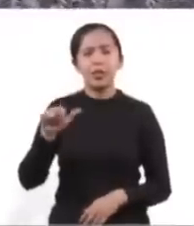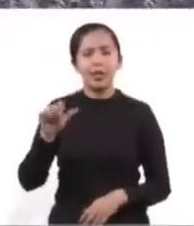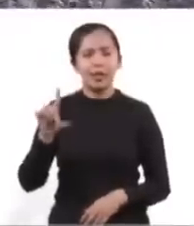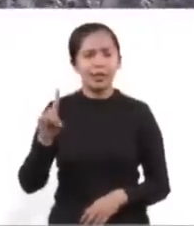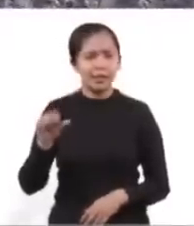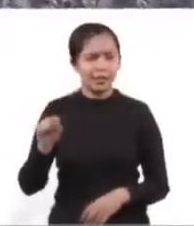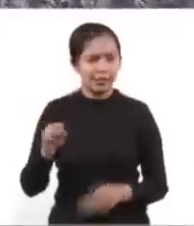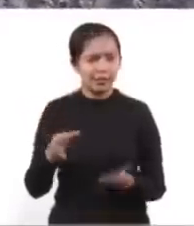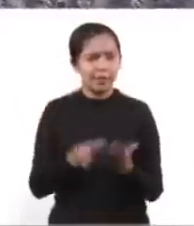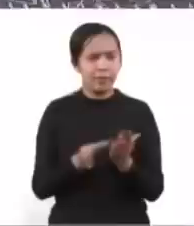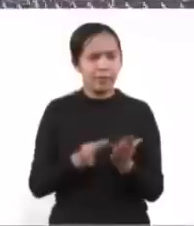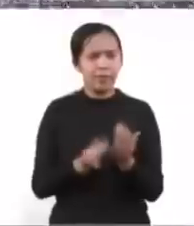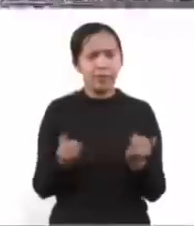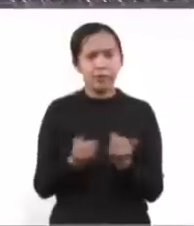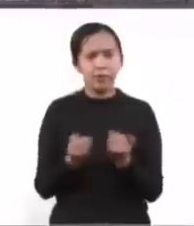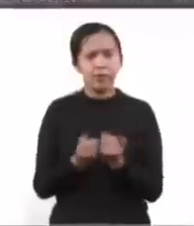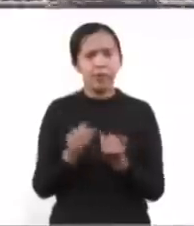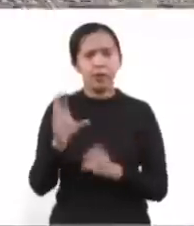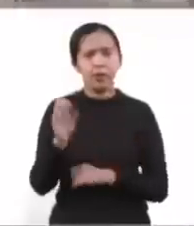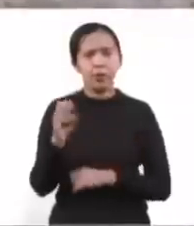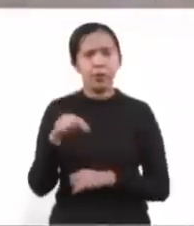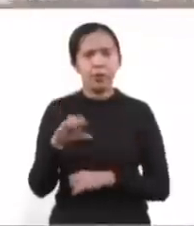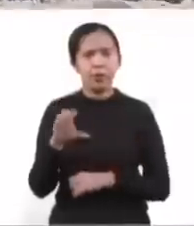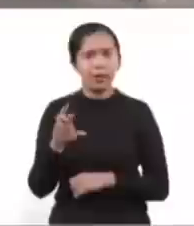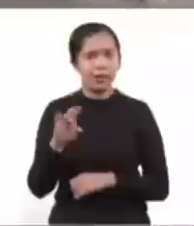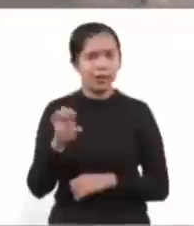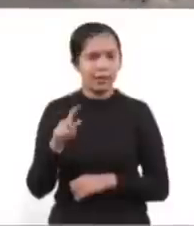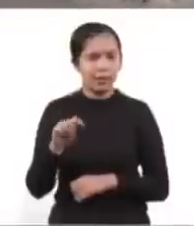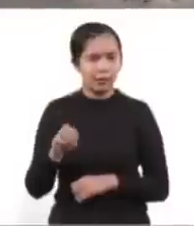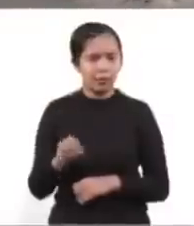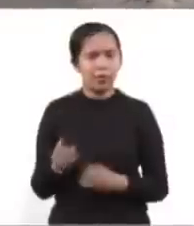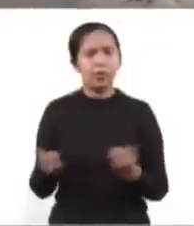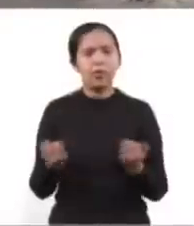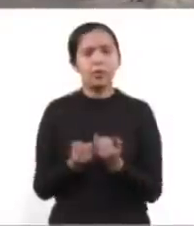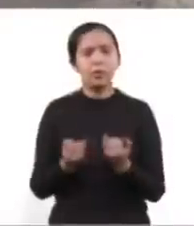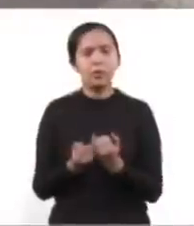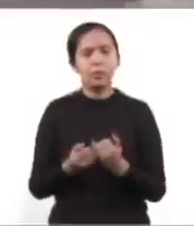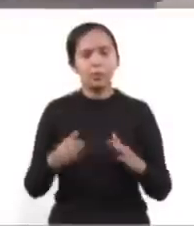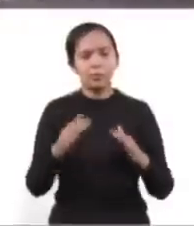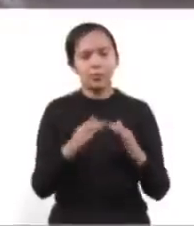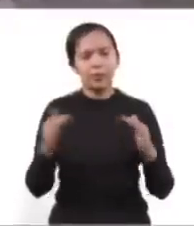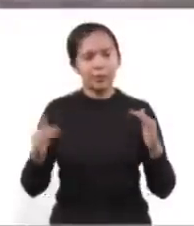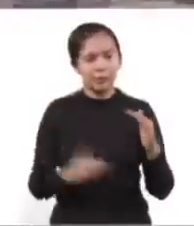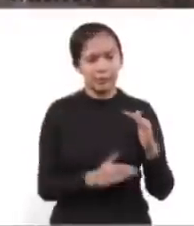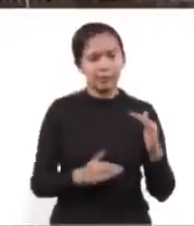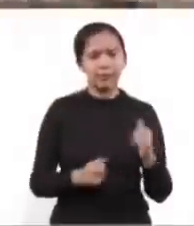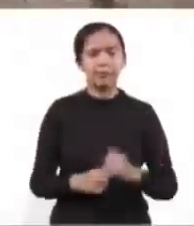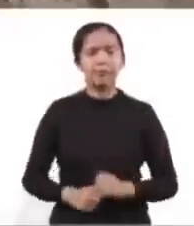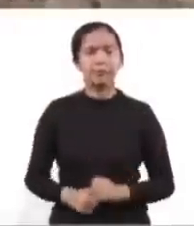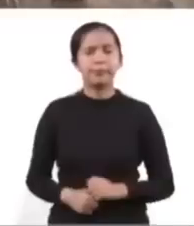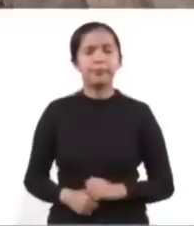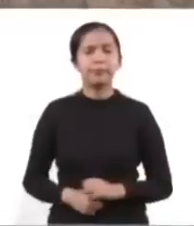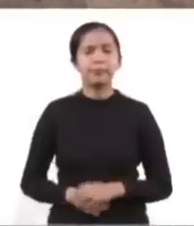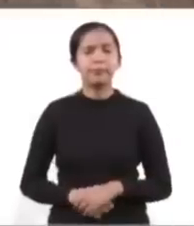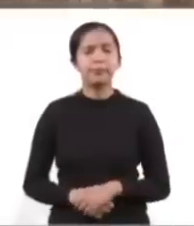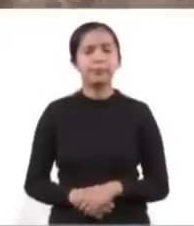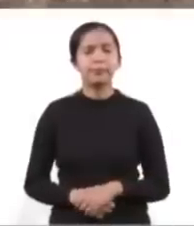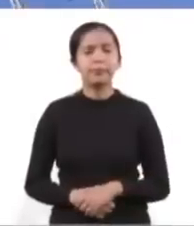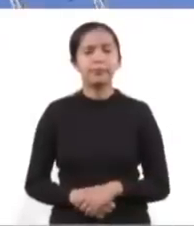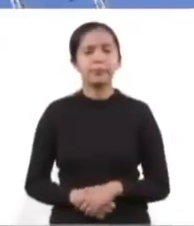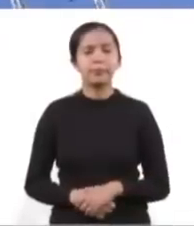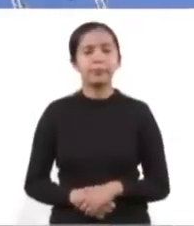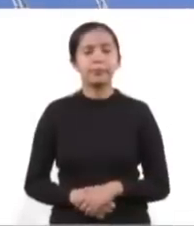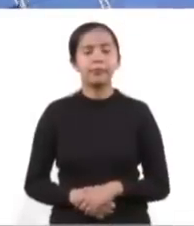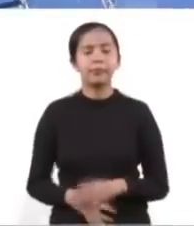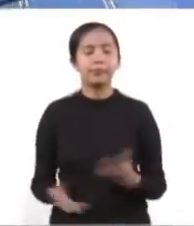347 toneladas de concreto, 11 troqueles en el sótano y 14 en los nichos que albergan los transformadores.